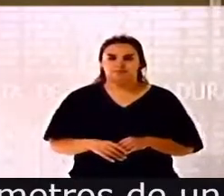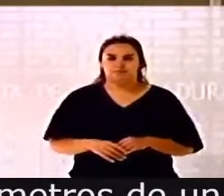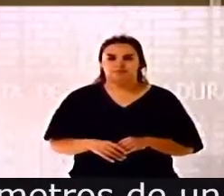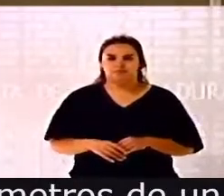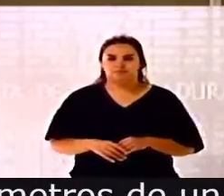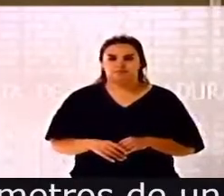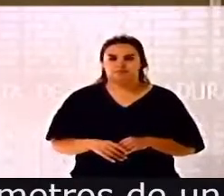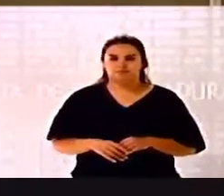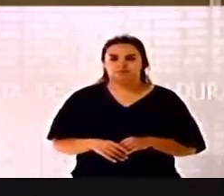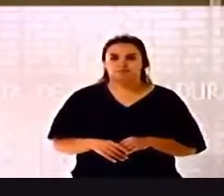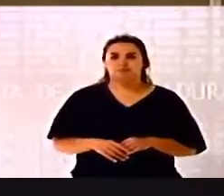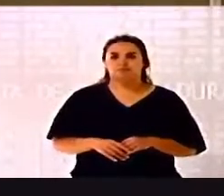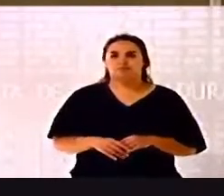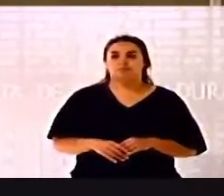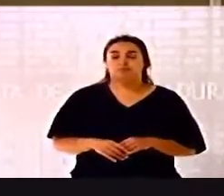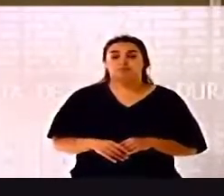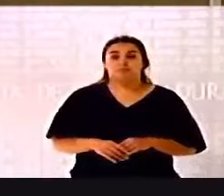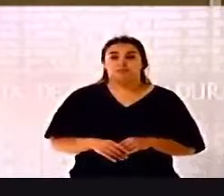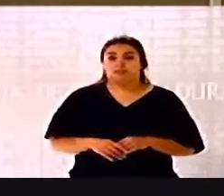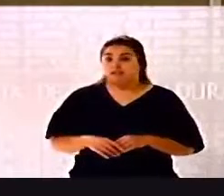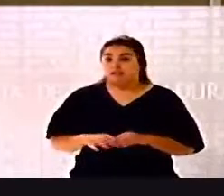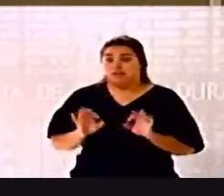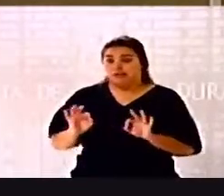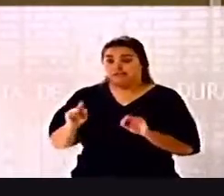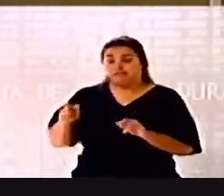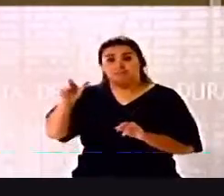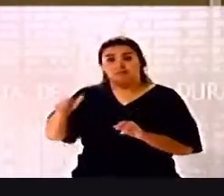En ese momento la persona contacta con el